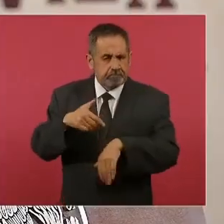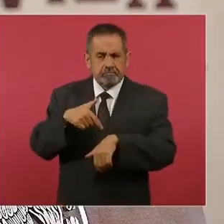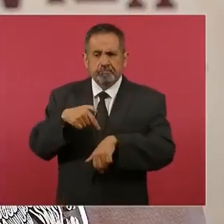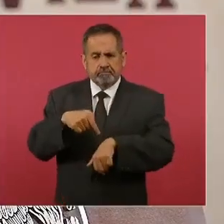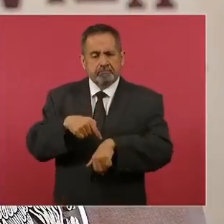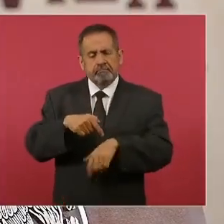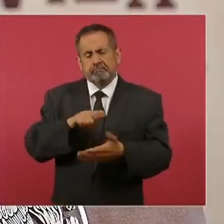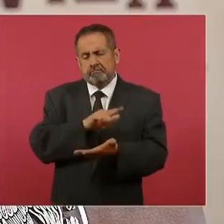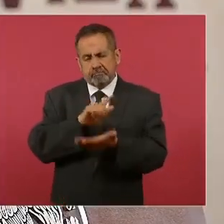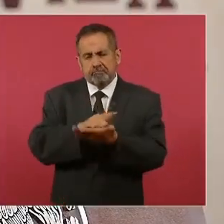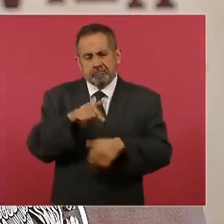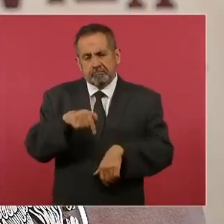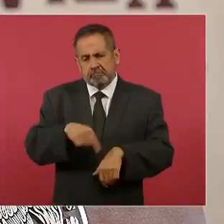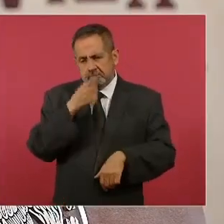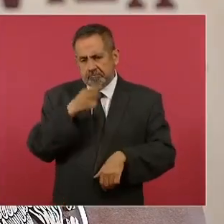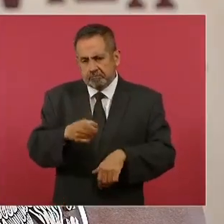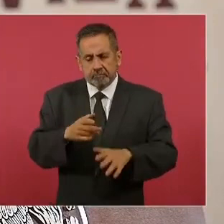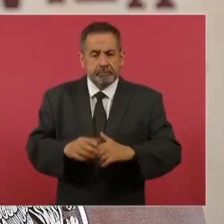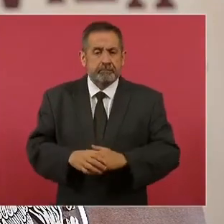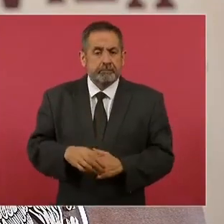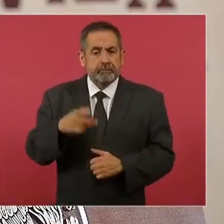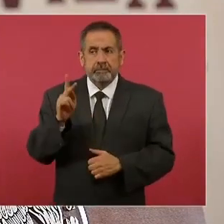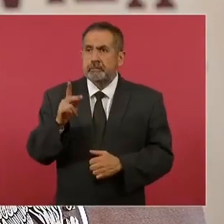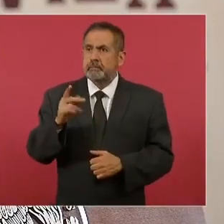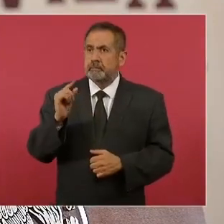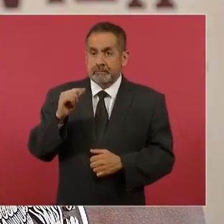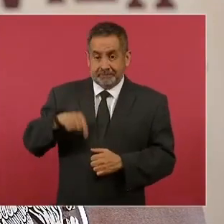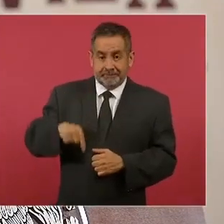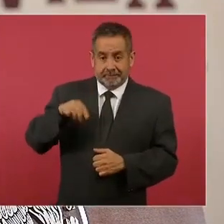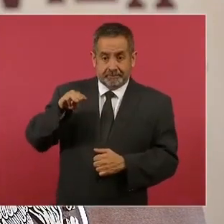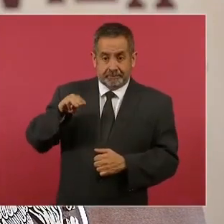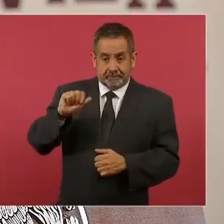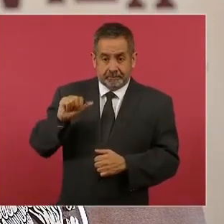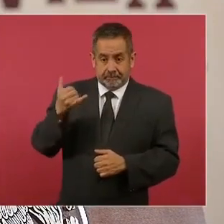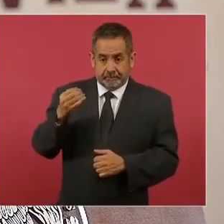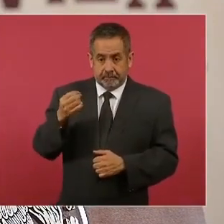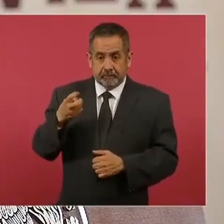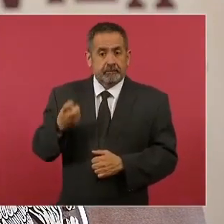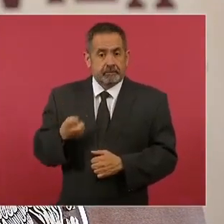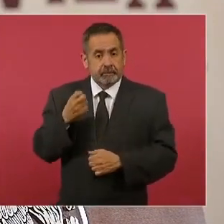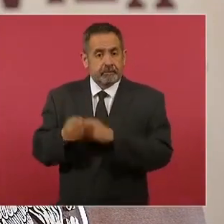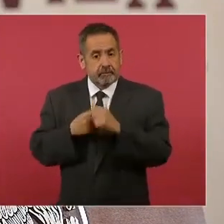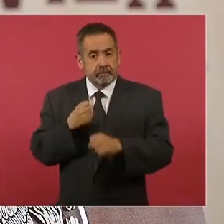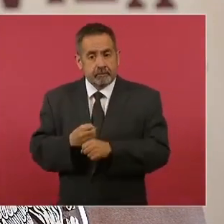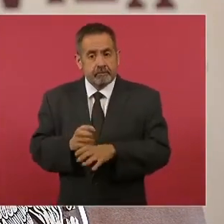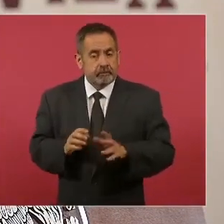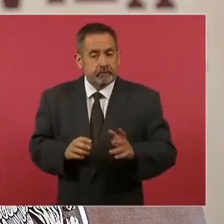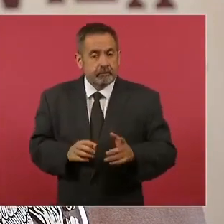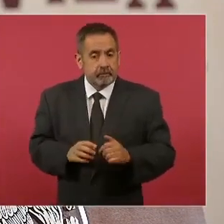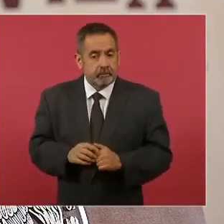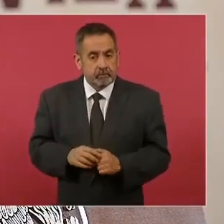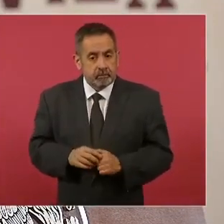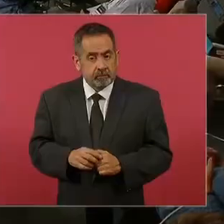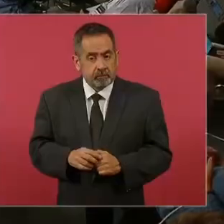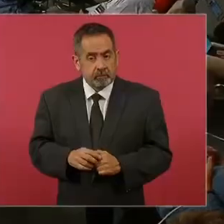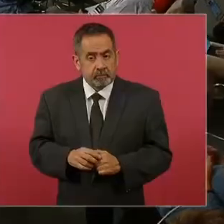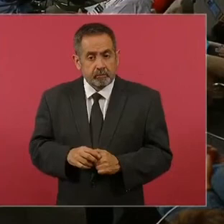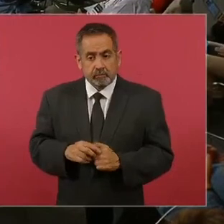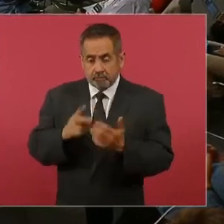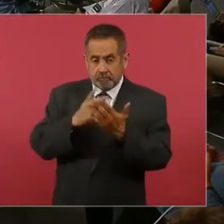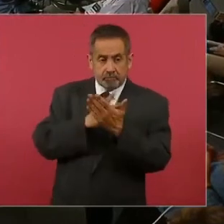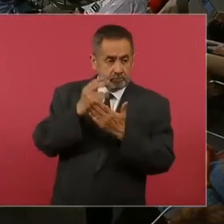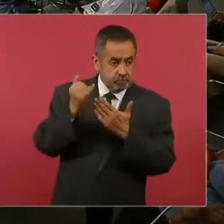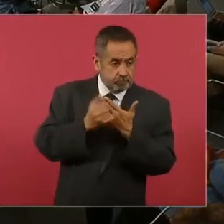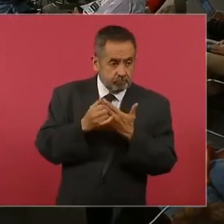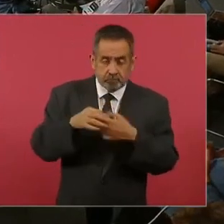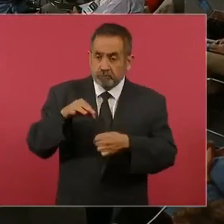Sin embargo, en mayo de este año se bajaron, después de haberse bajado esos proyectos y